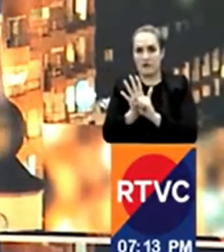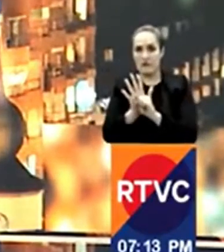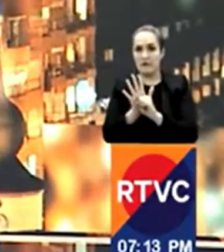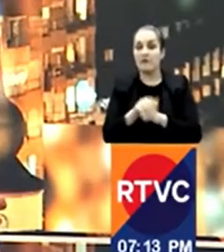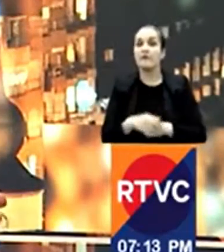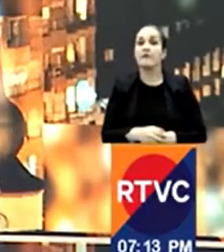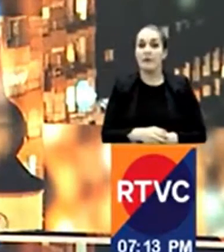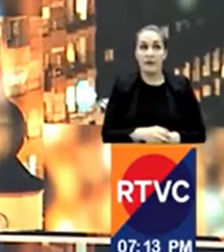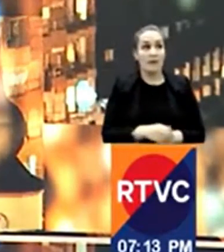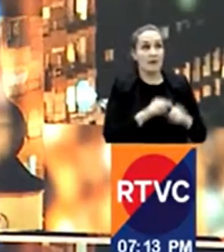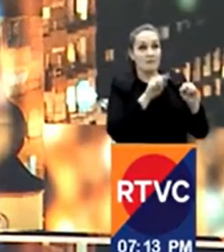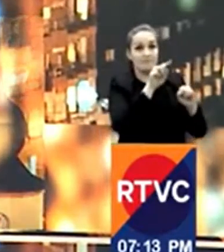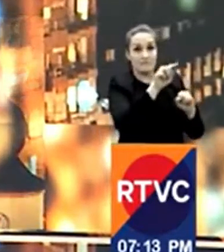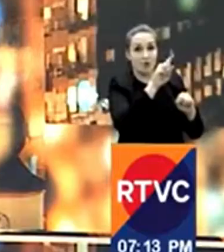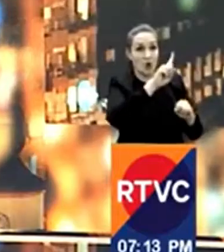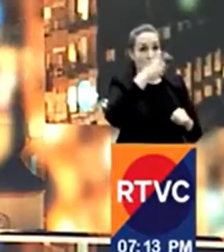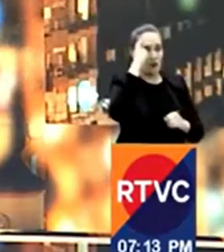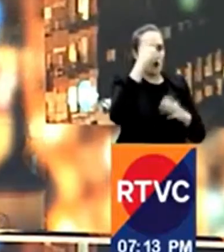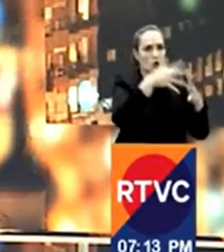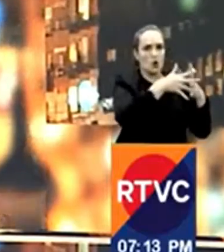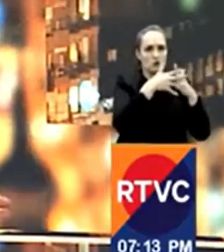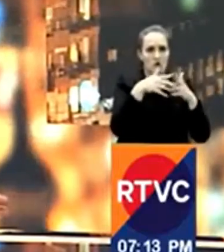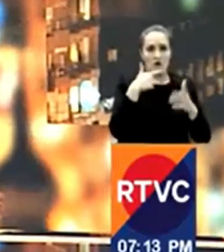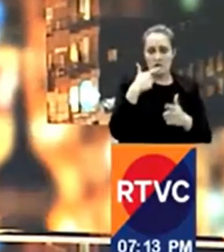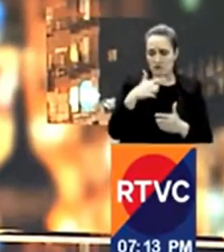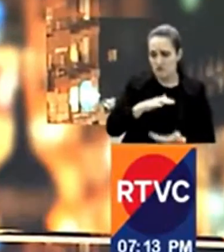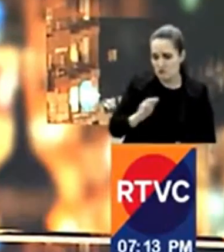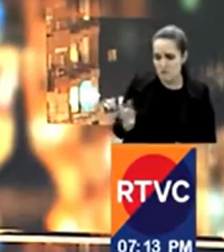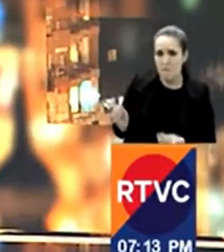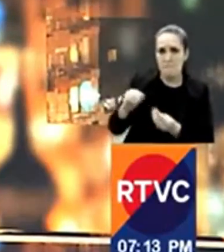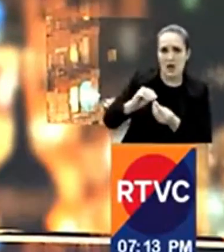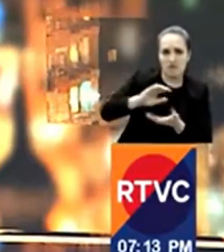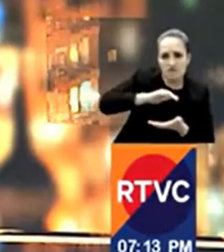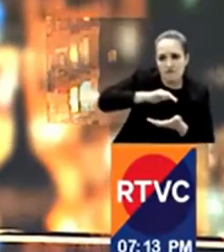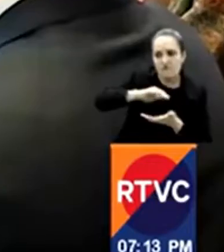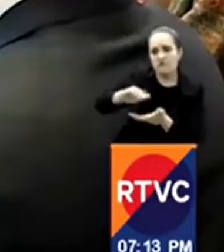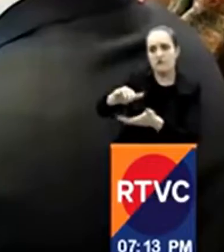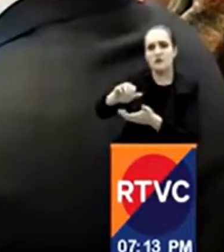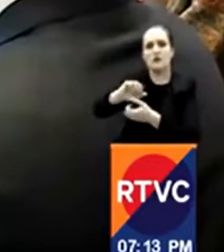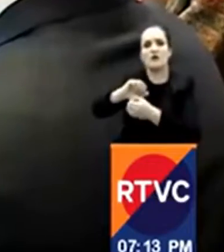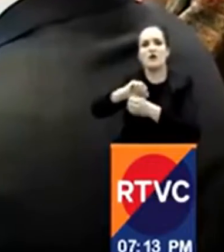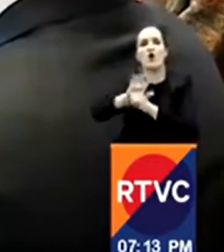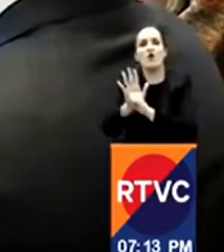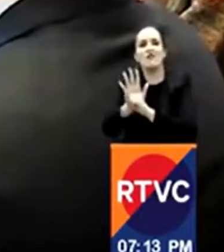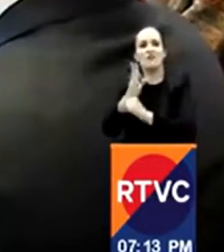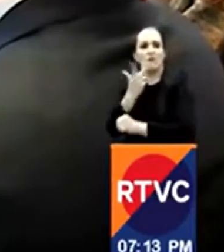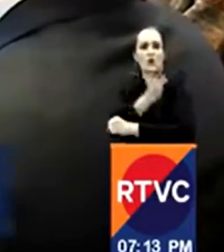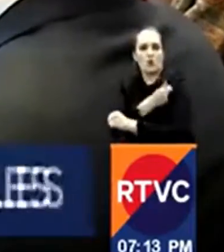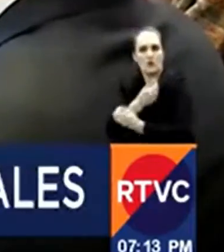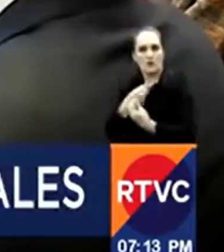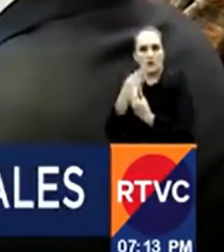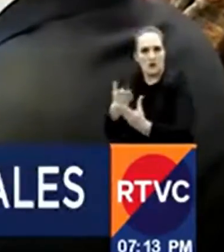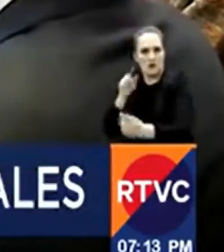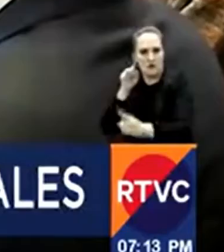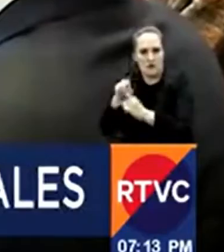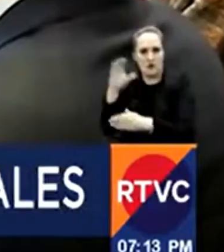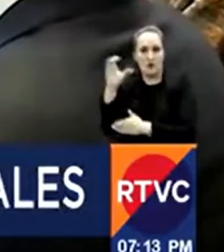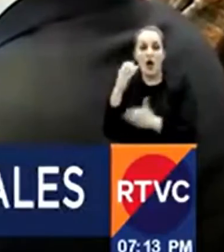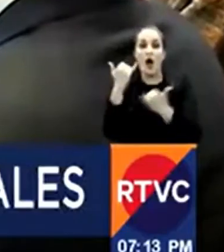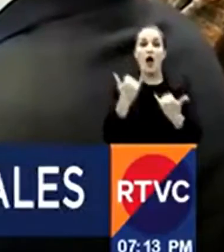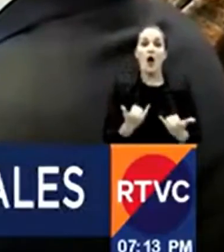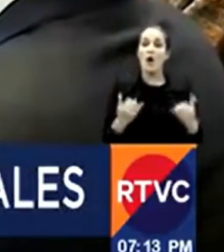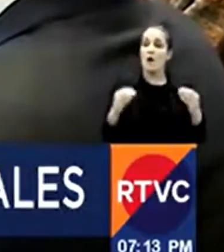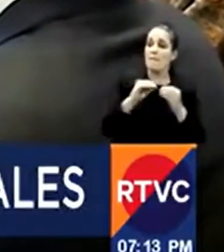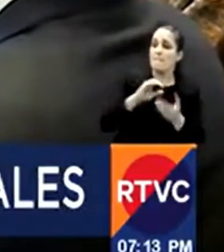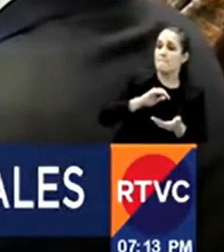Estados Unidos anunció vacunas adicionales para Colombia contra el COVID-19. Ahora vamos a entregarles 2 millones